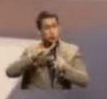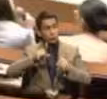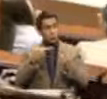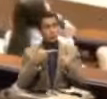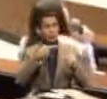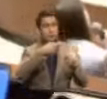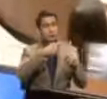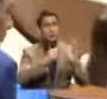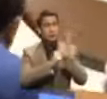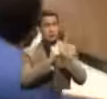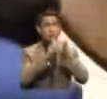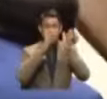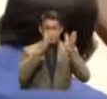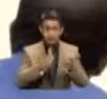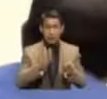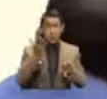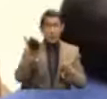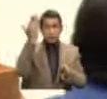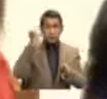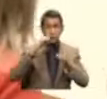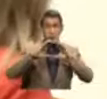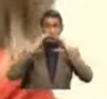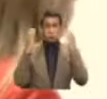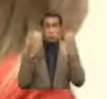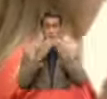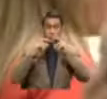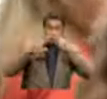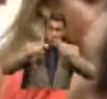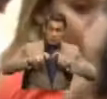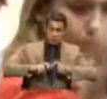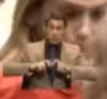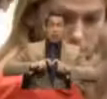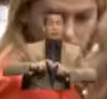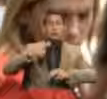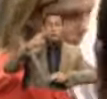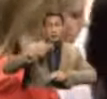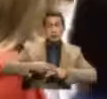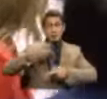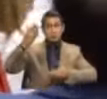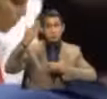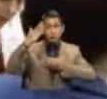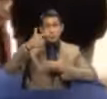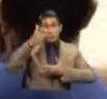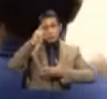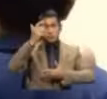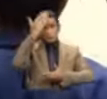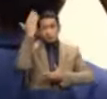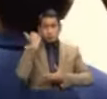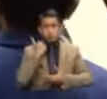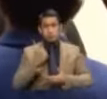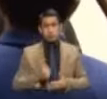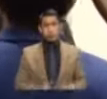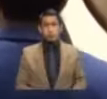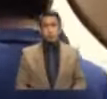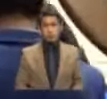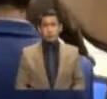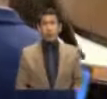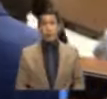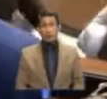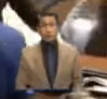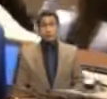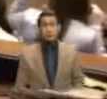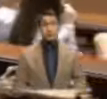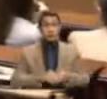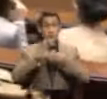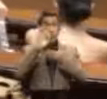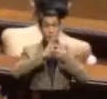soez en la comisión que investiga el asesinato del ex candidato presidencial Fernando Villavicencio. La sanción fue aprobada